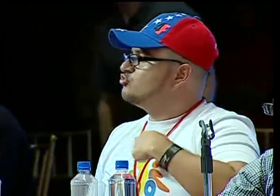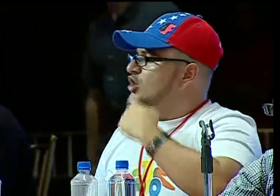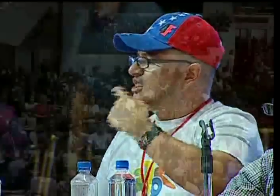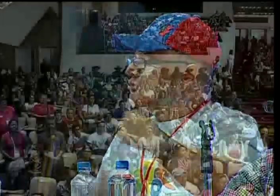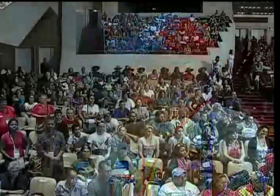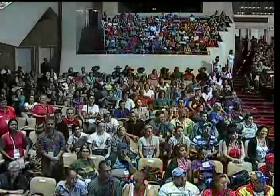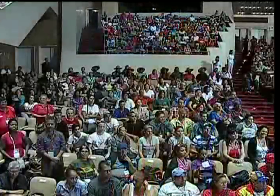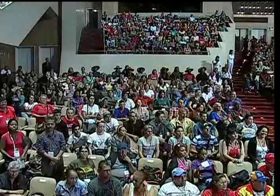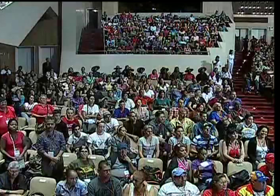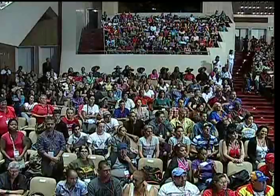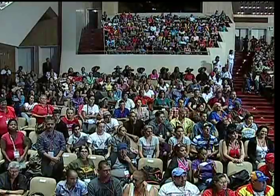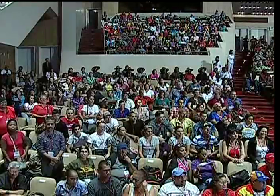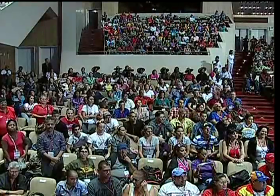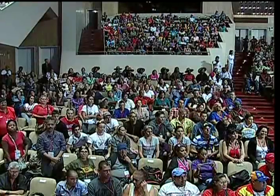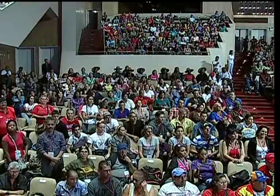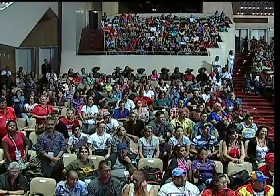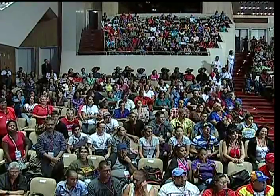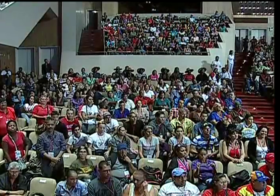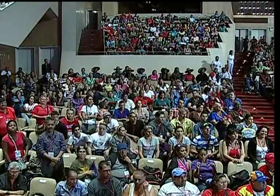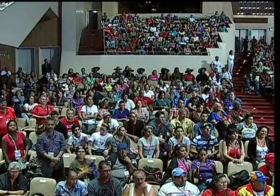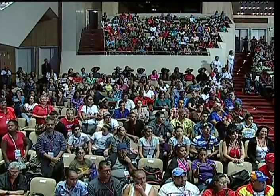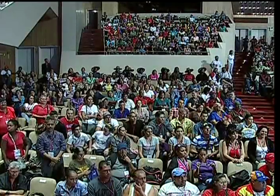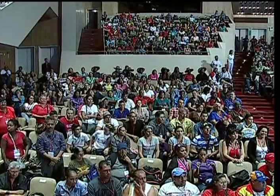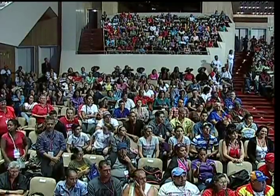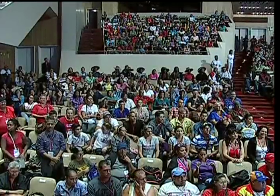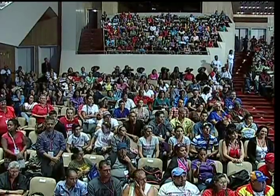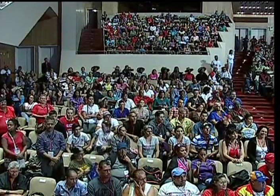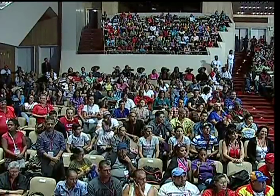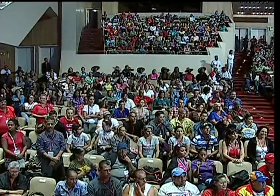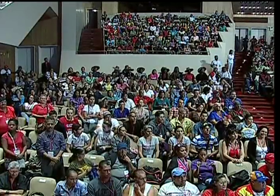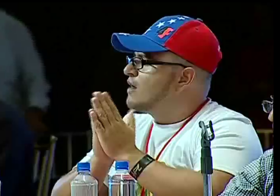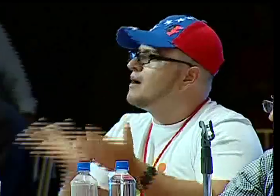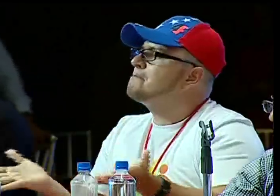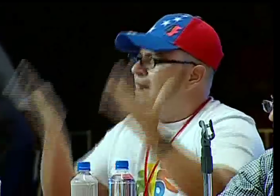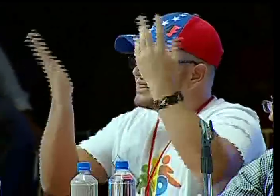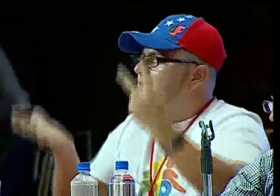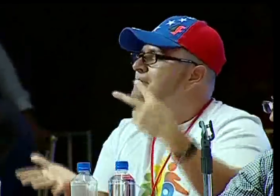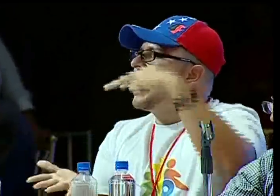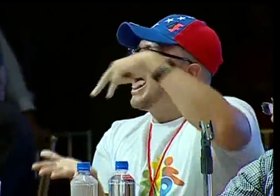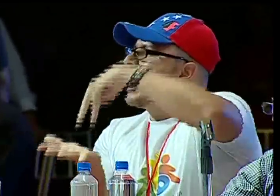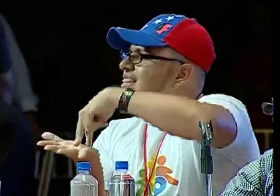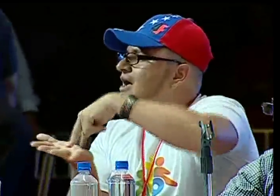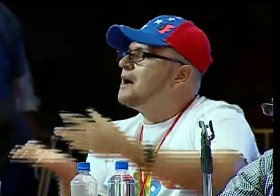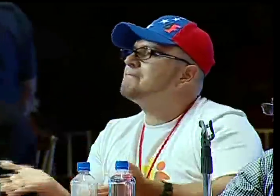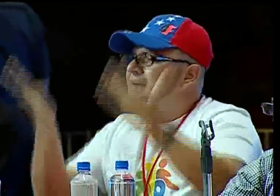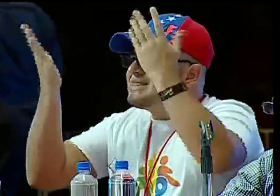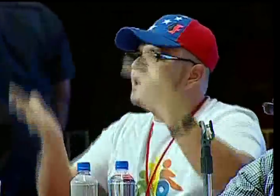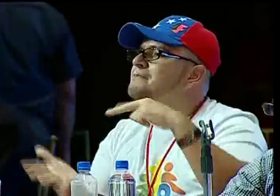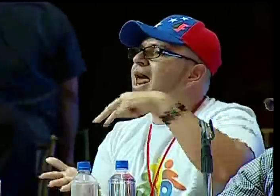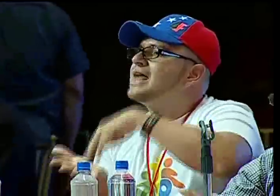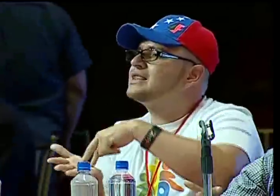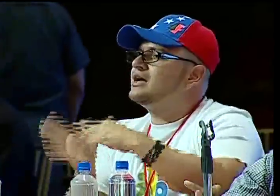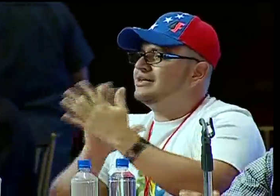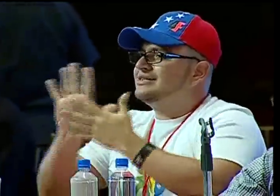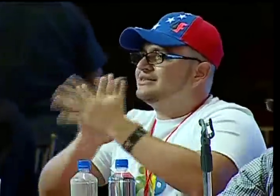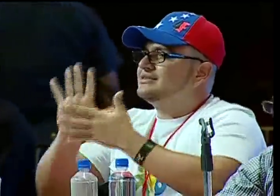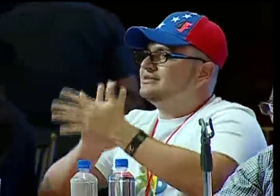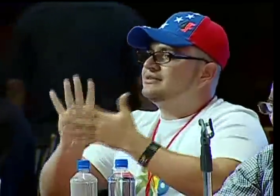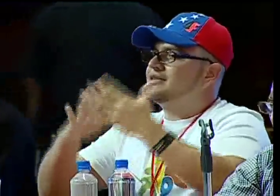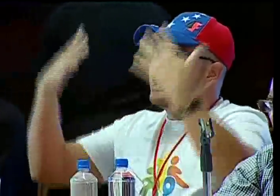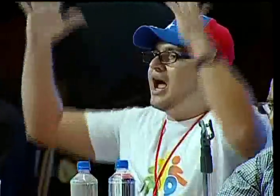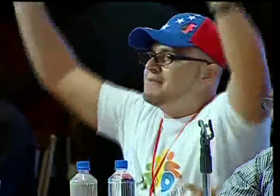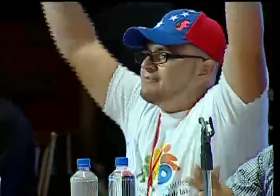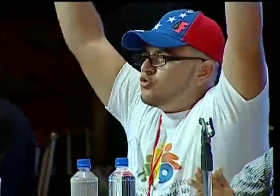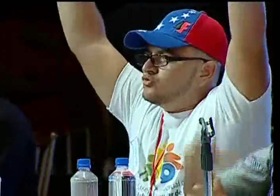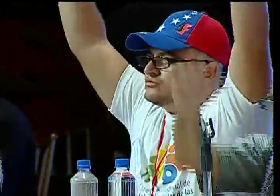discapacidad y estamos felices. Nosotros prometemos estar con usted, rodilla en tierra. Le pido a todos que copien conmigo y que se